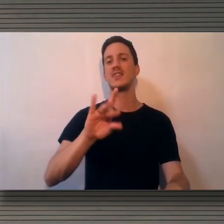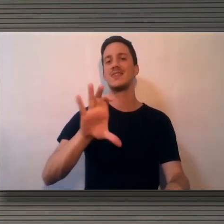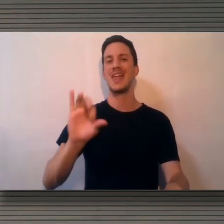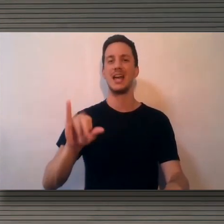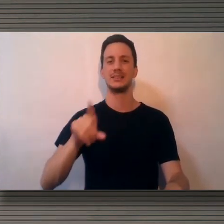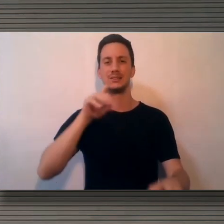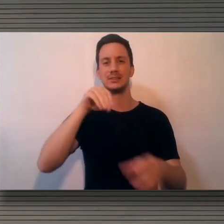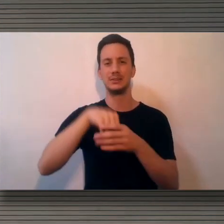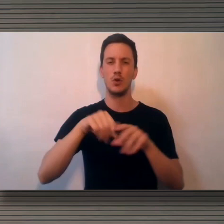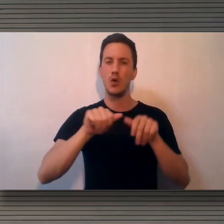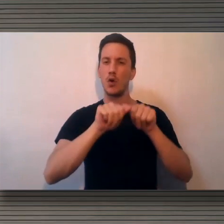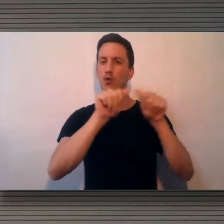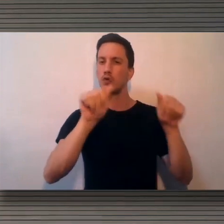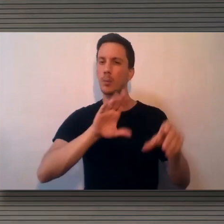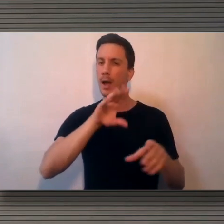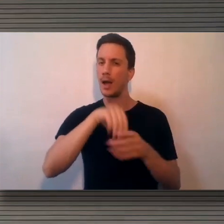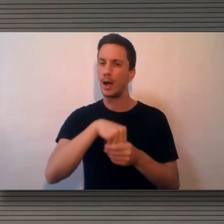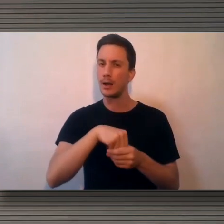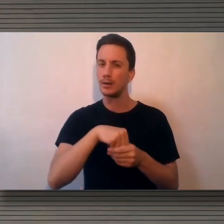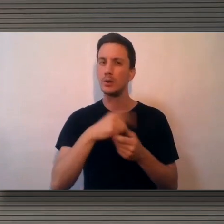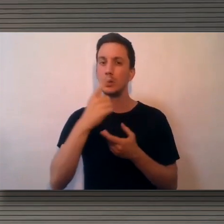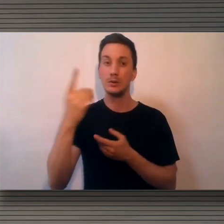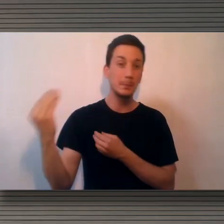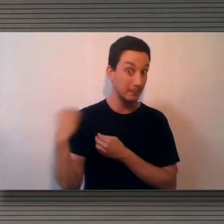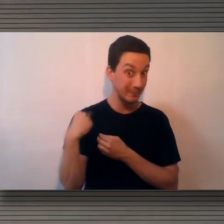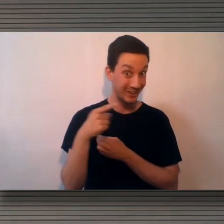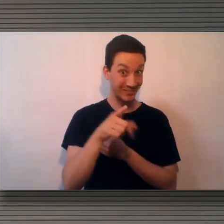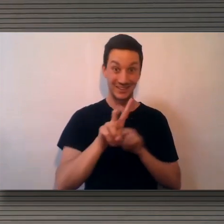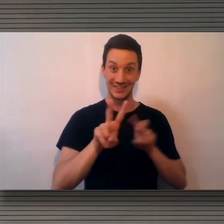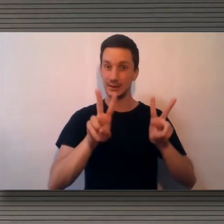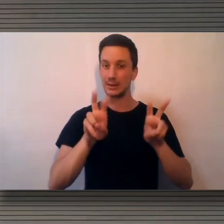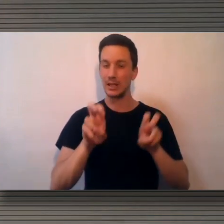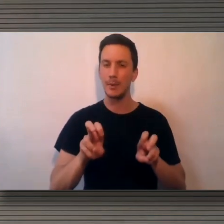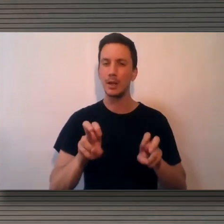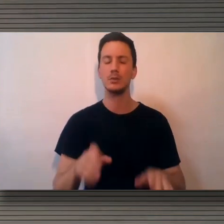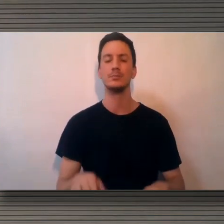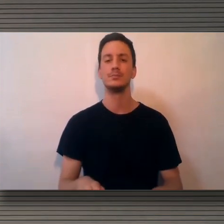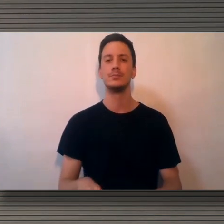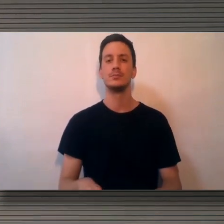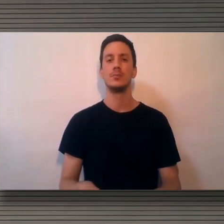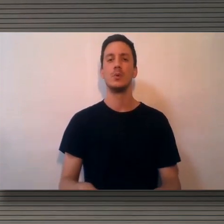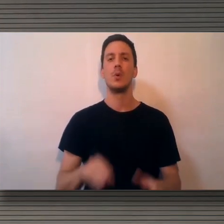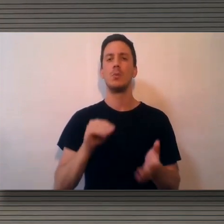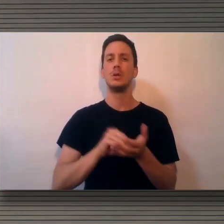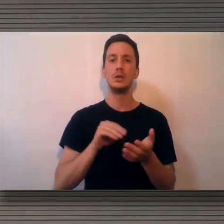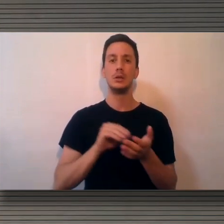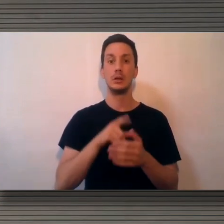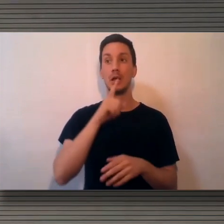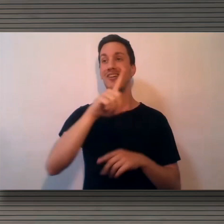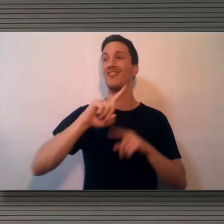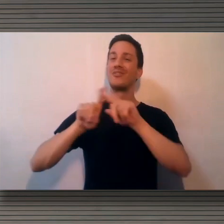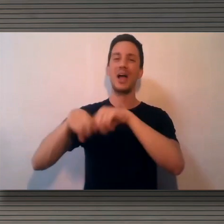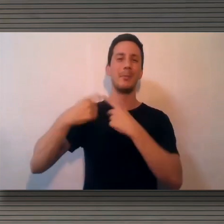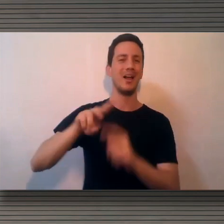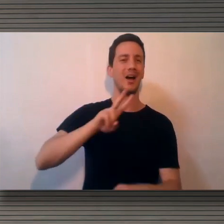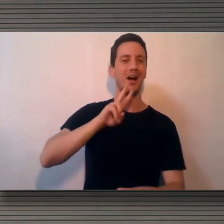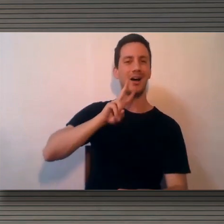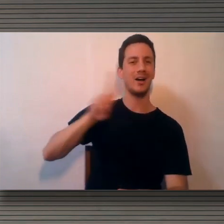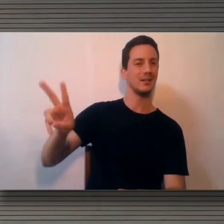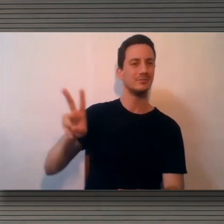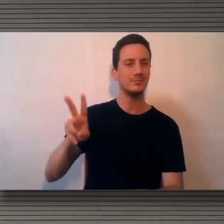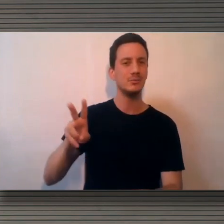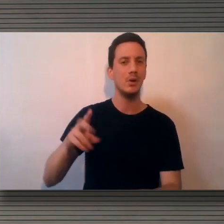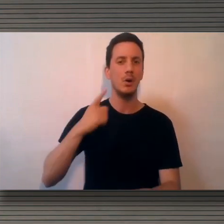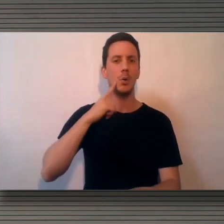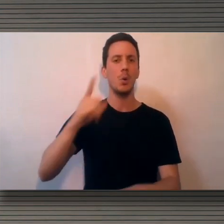galénica. Tenemos una pregunta en la que nos dicen que muchas veces cuando les dicen que a los padres, ¿no? que tienen que comprar